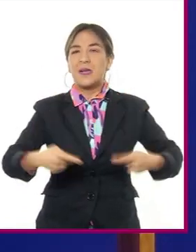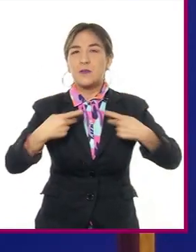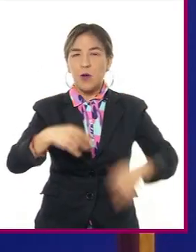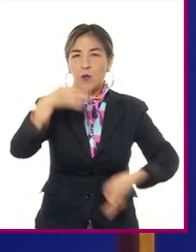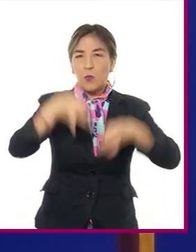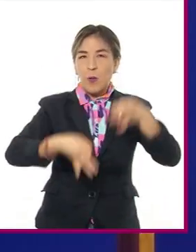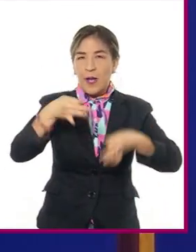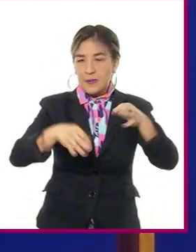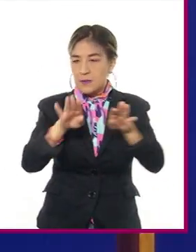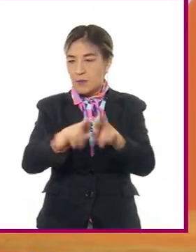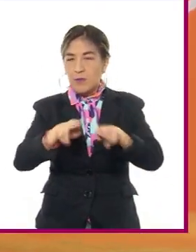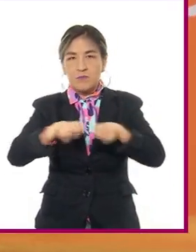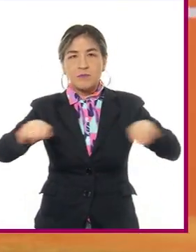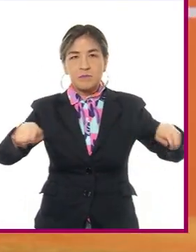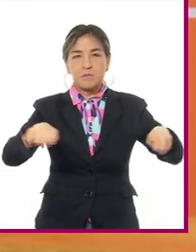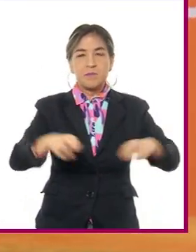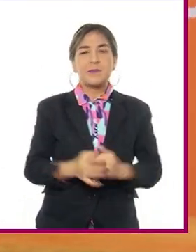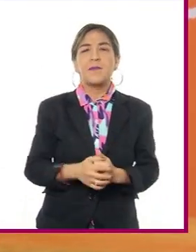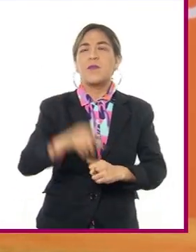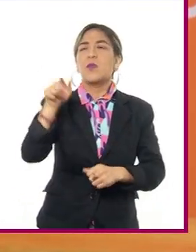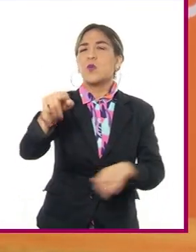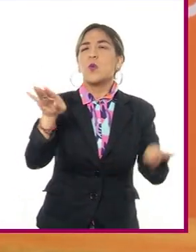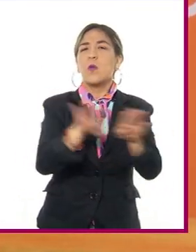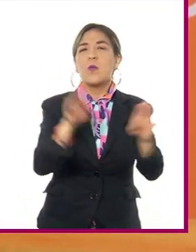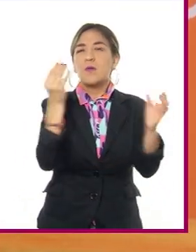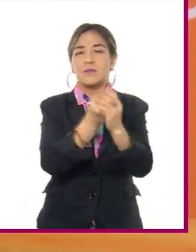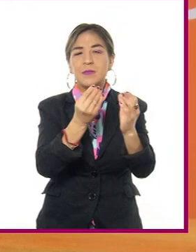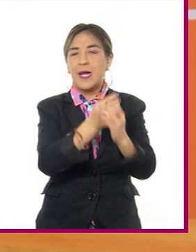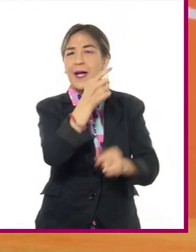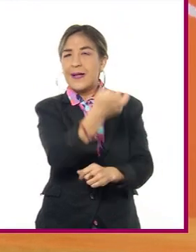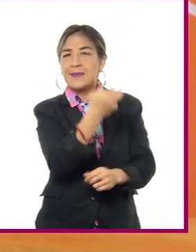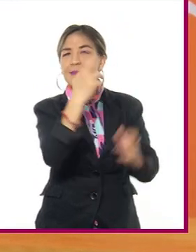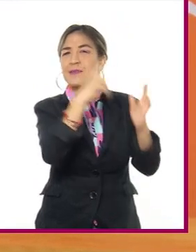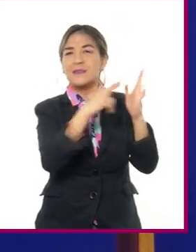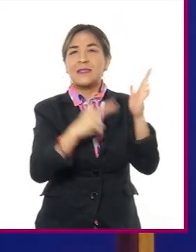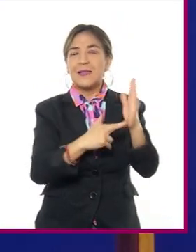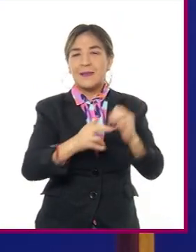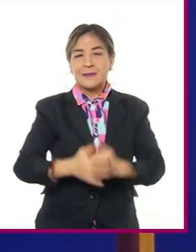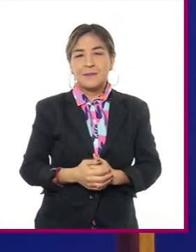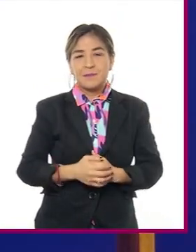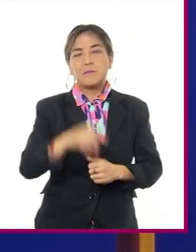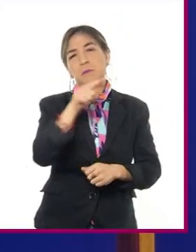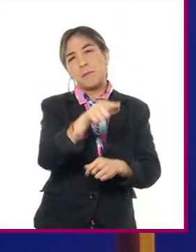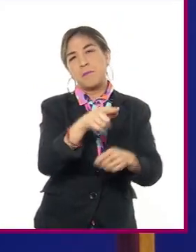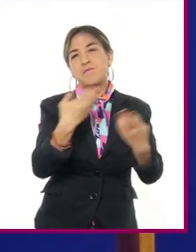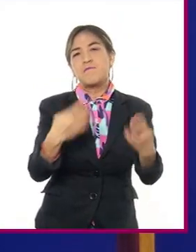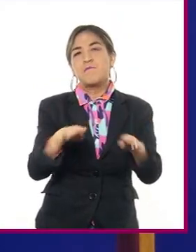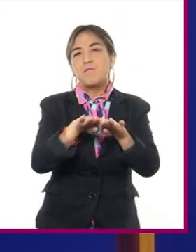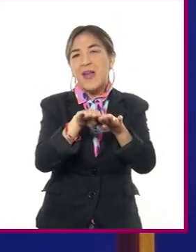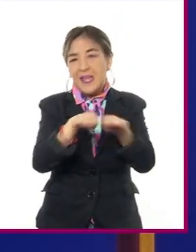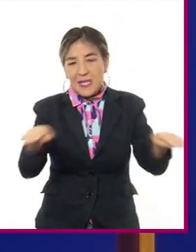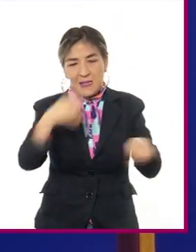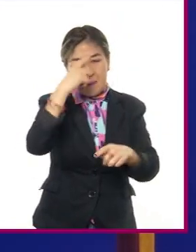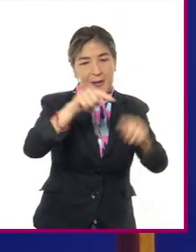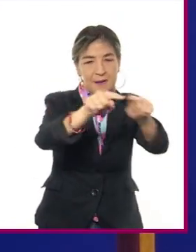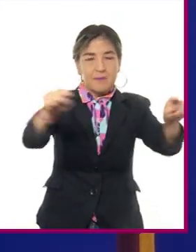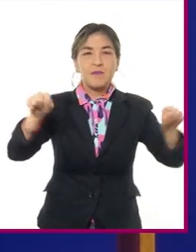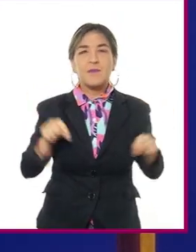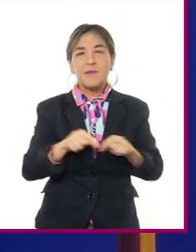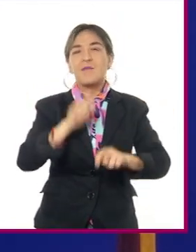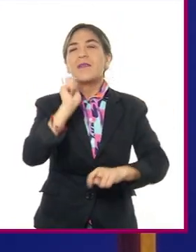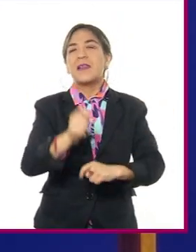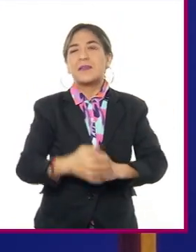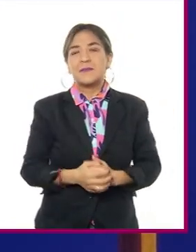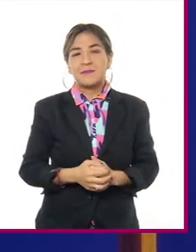las canastas. ¿Cómo clasificarías estas reglas? Las medidas de la cancha corresponderían a la